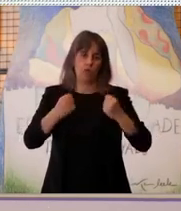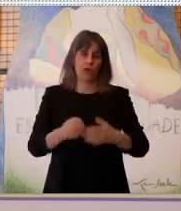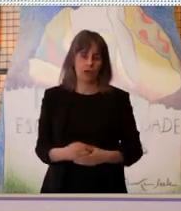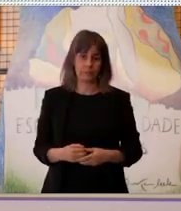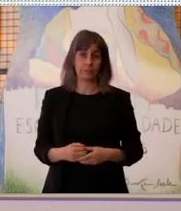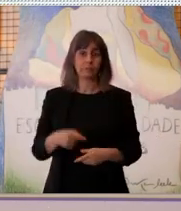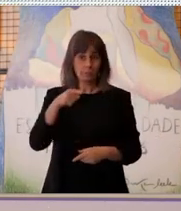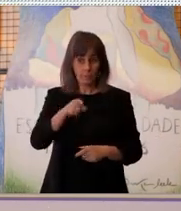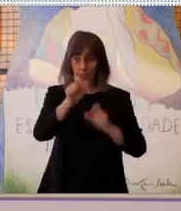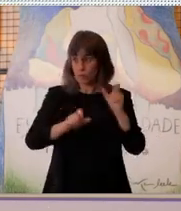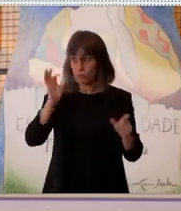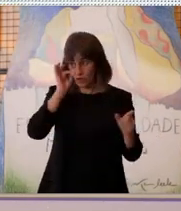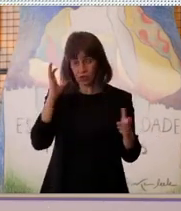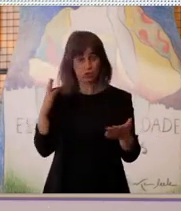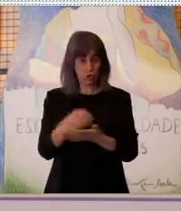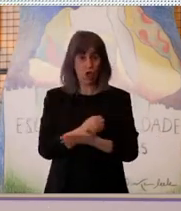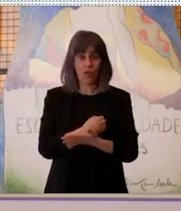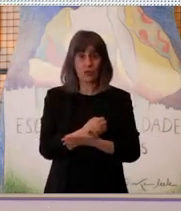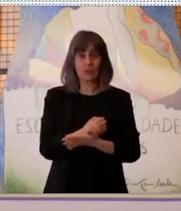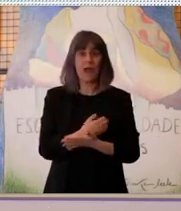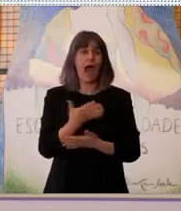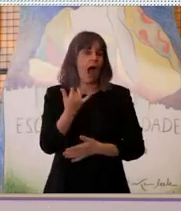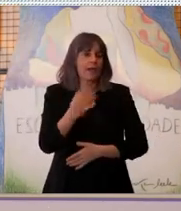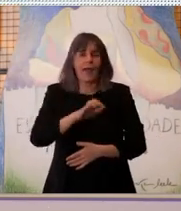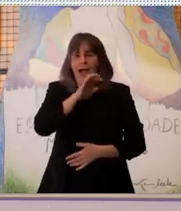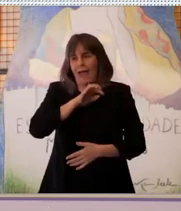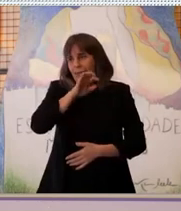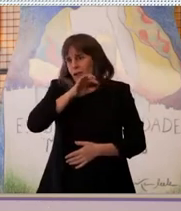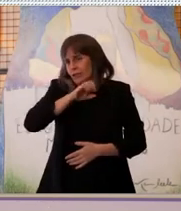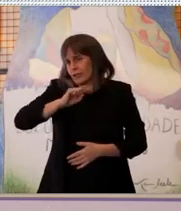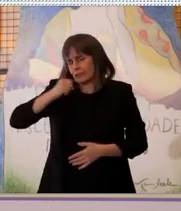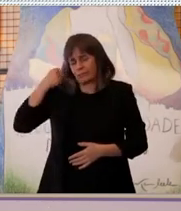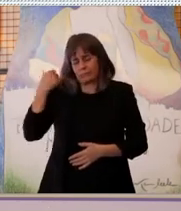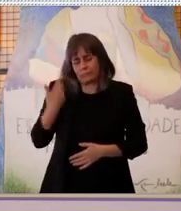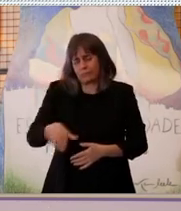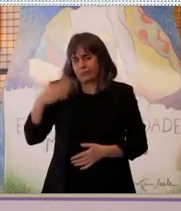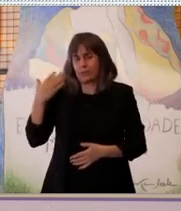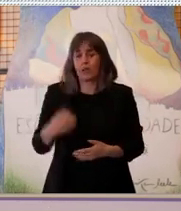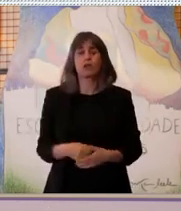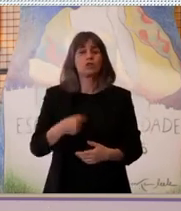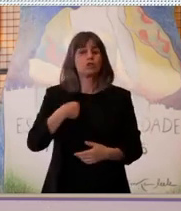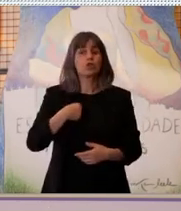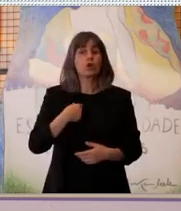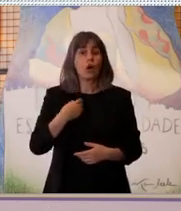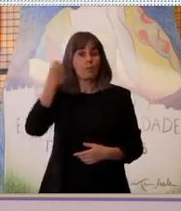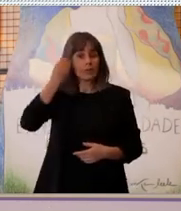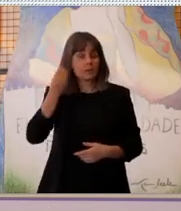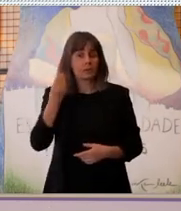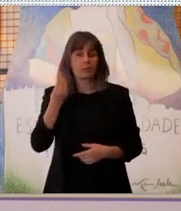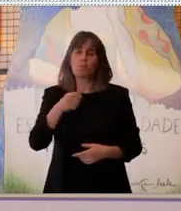todas muchísimas muchísimas anécdotas creo yo creo que no hay manera es muy difícil